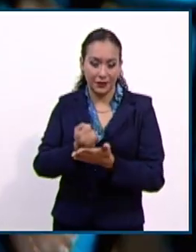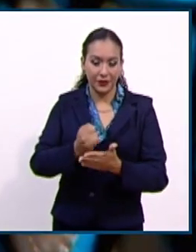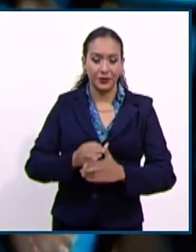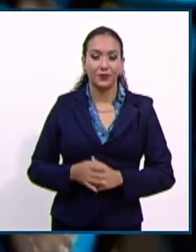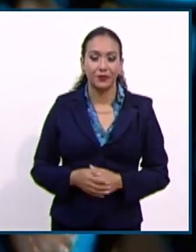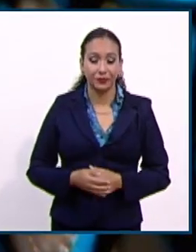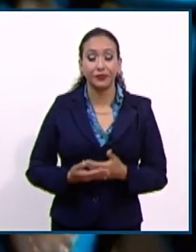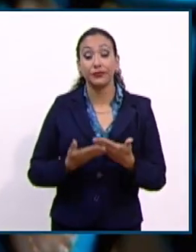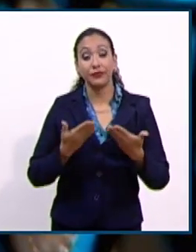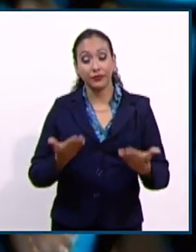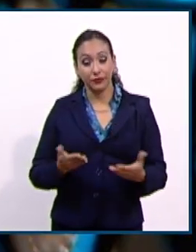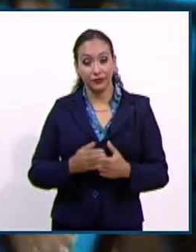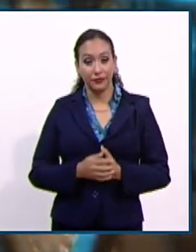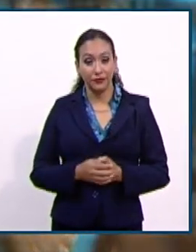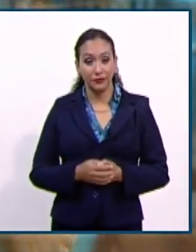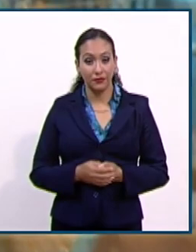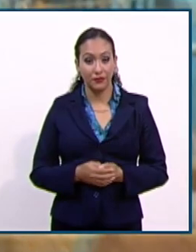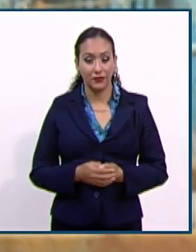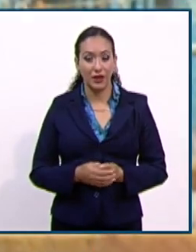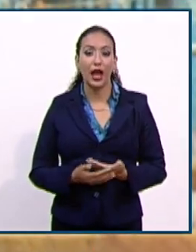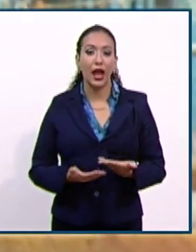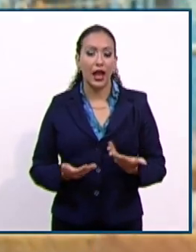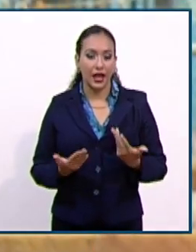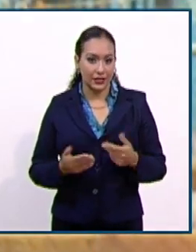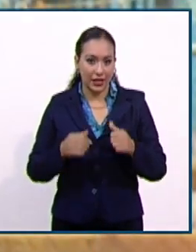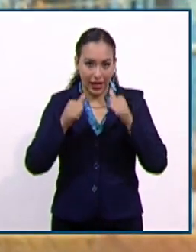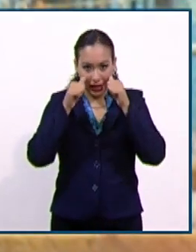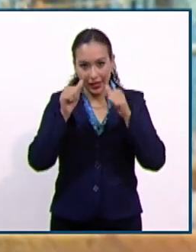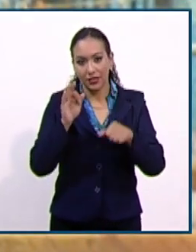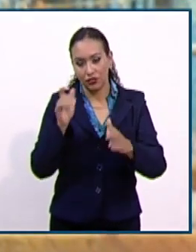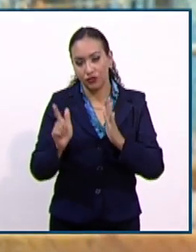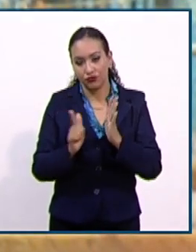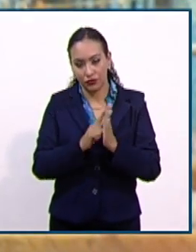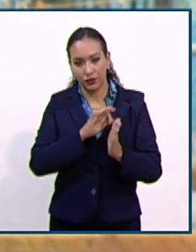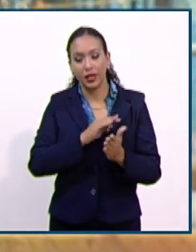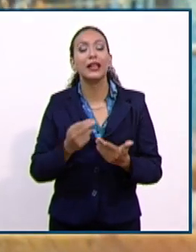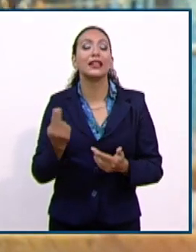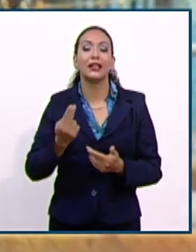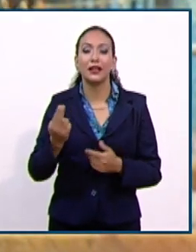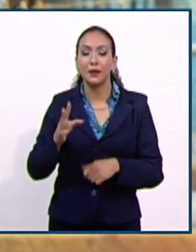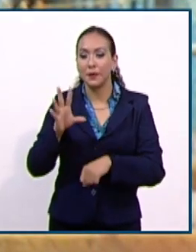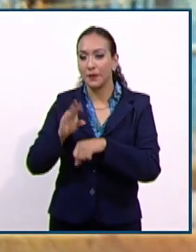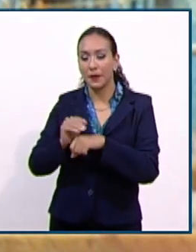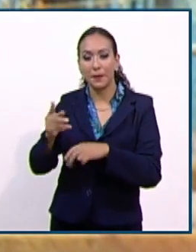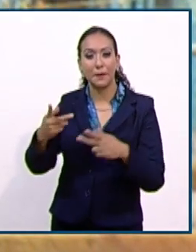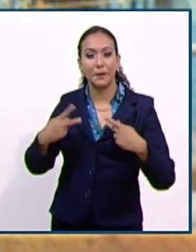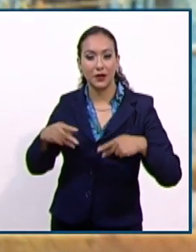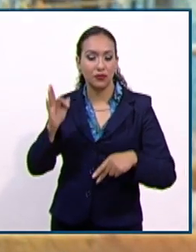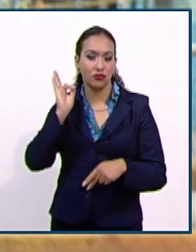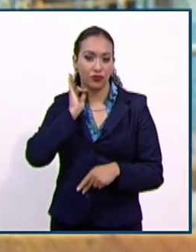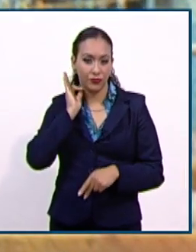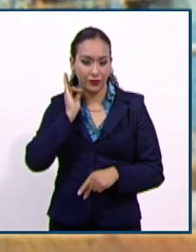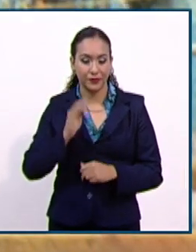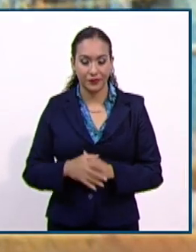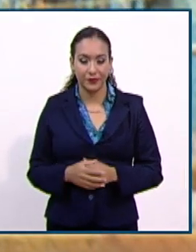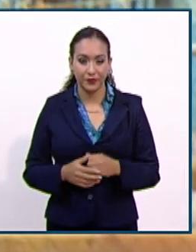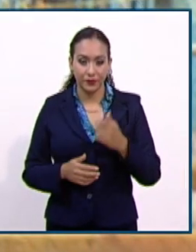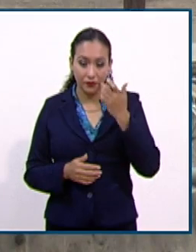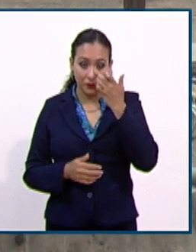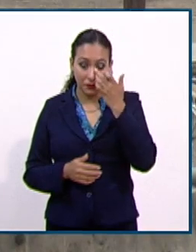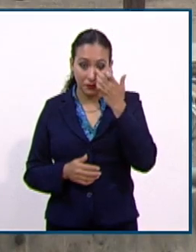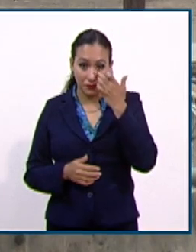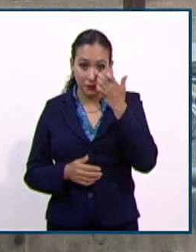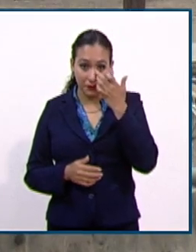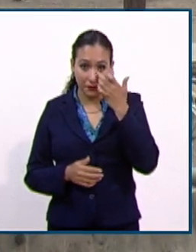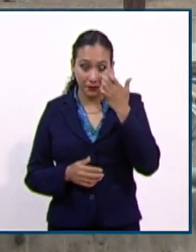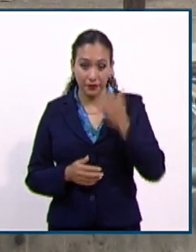su relevancia y para evitar la impunidad, debe contar con la autorización de la persona titular de la Fiscalía. Además, la decisión